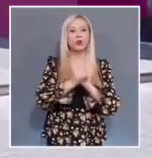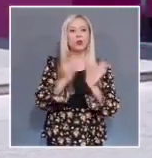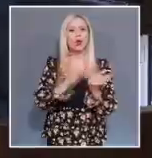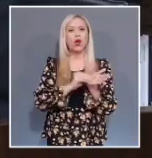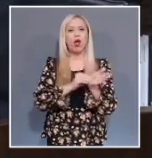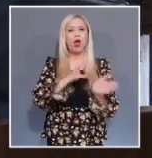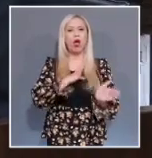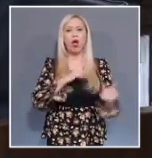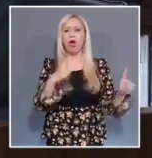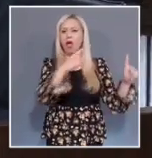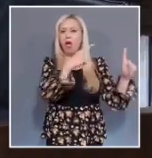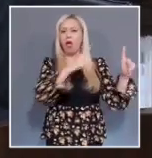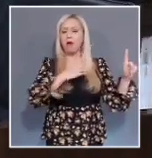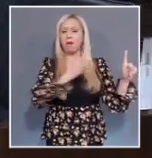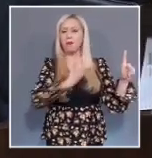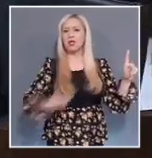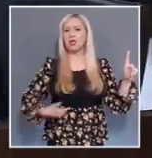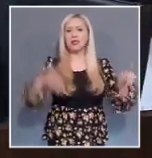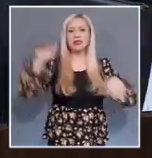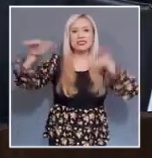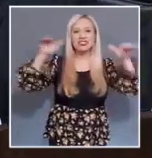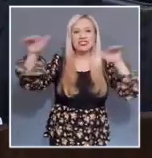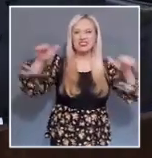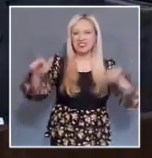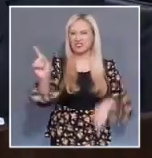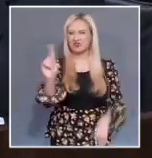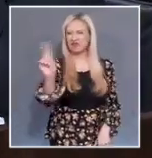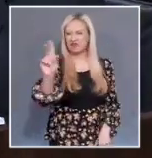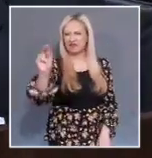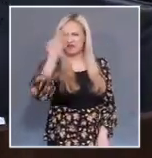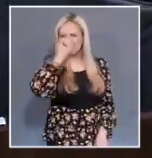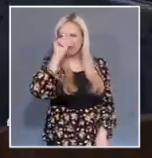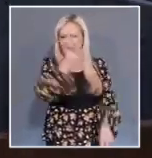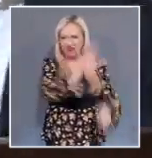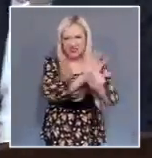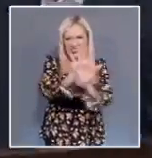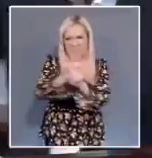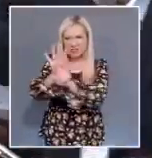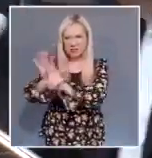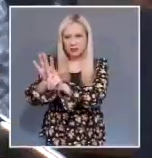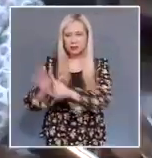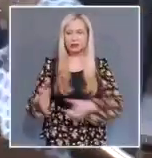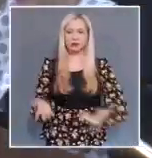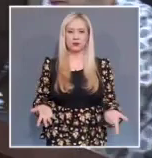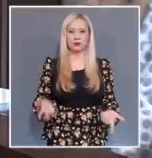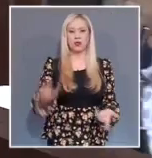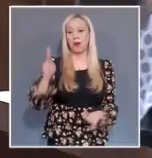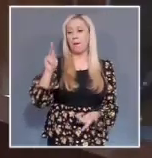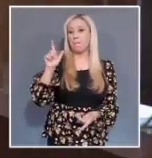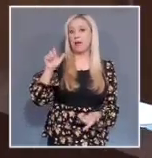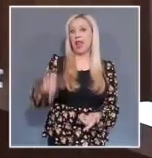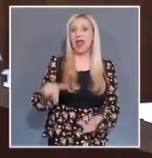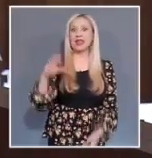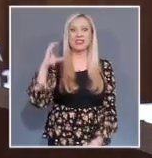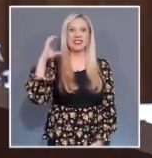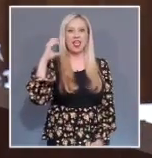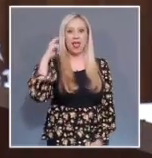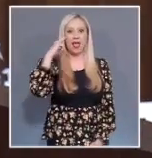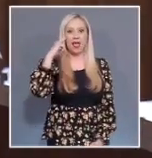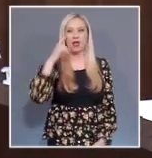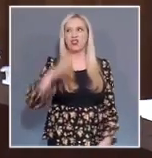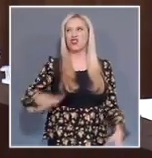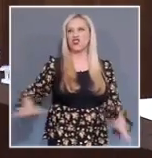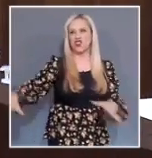llamó a la población a no votar por el bloque conservador. Como parte de su plan C, la Unidad Técnica de lo Contencioso